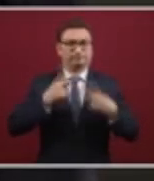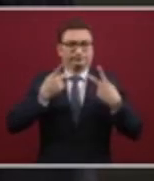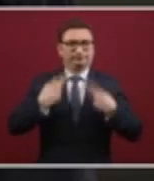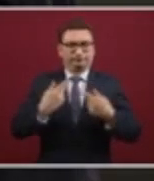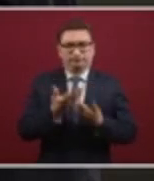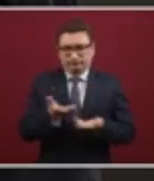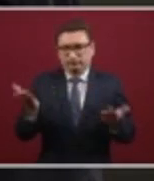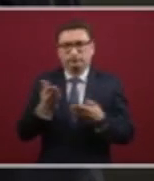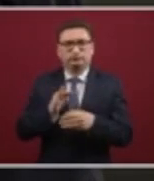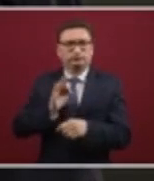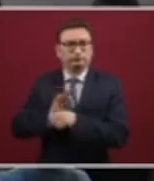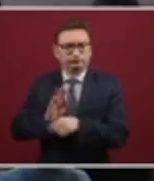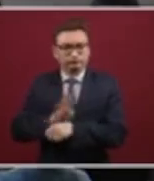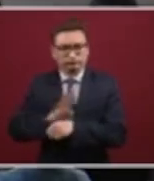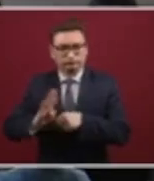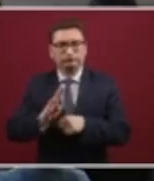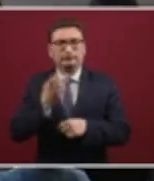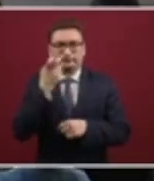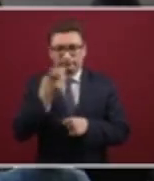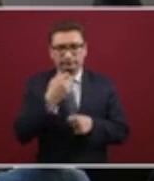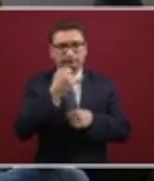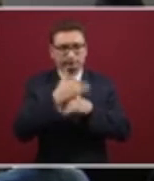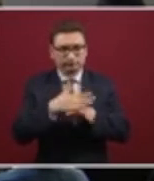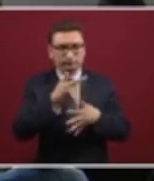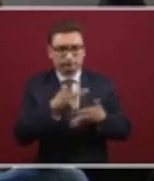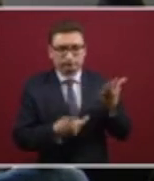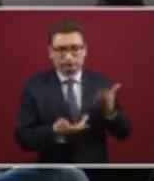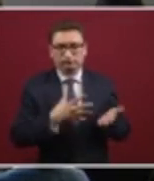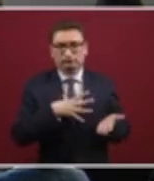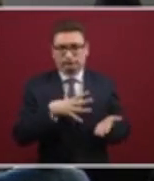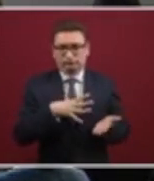y se va a estar informando. Y ven también